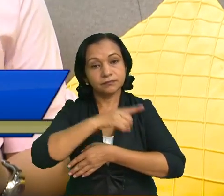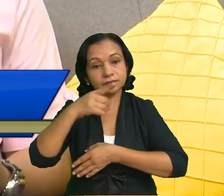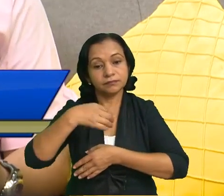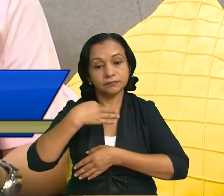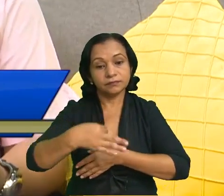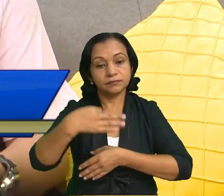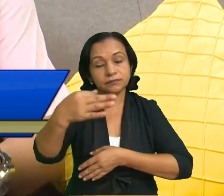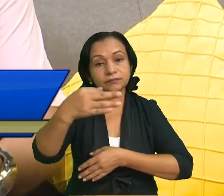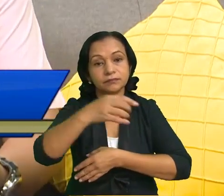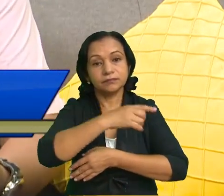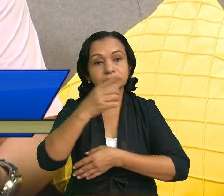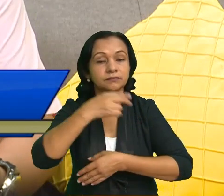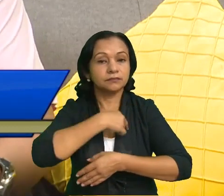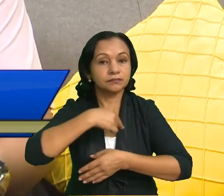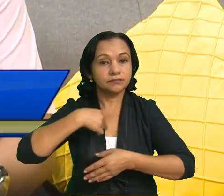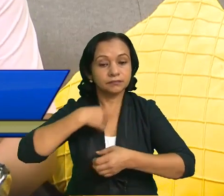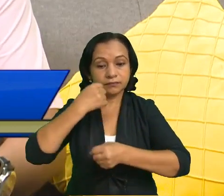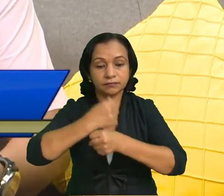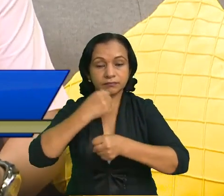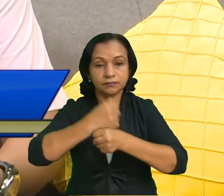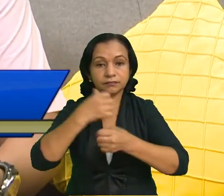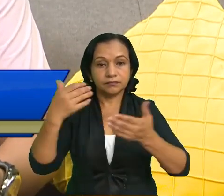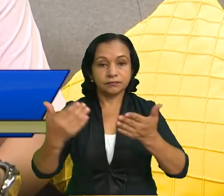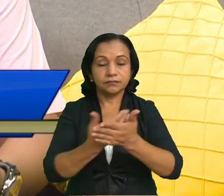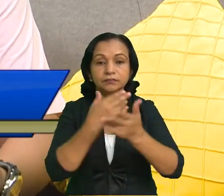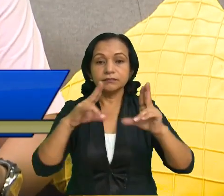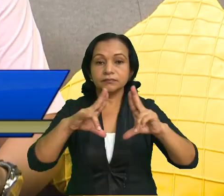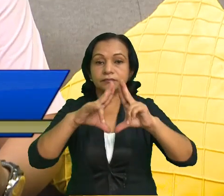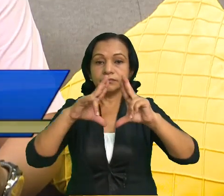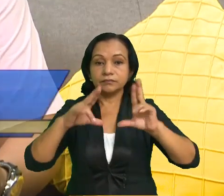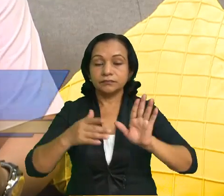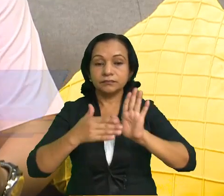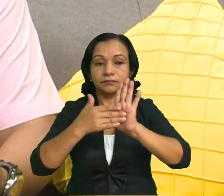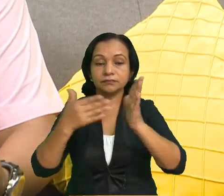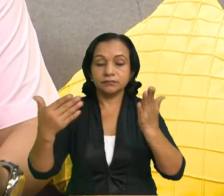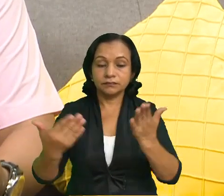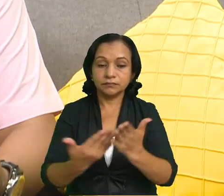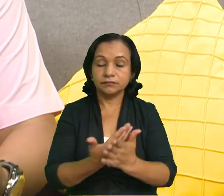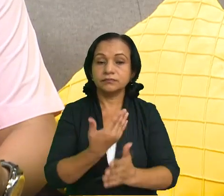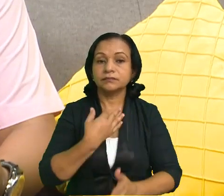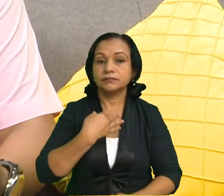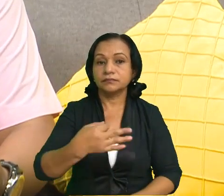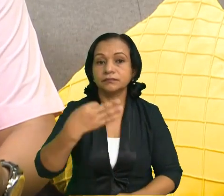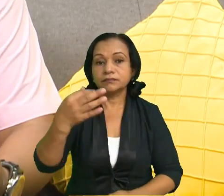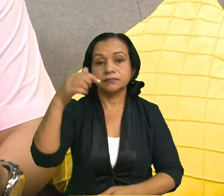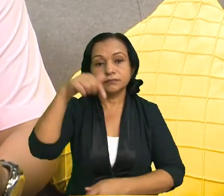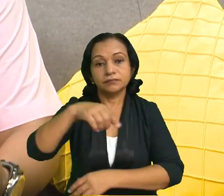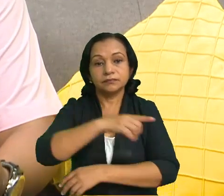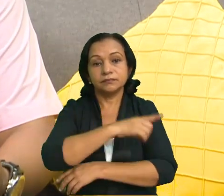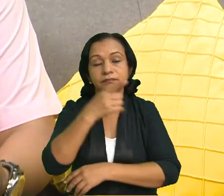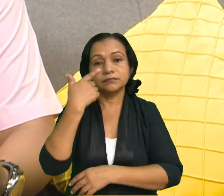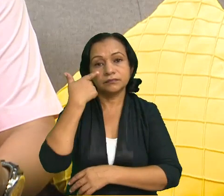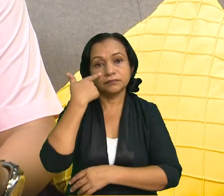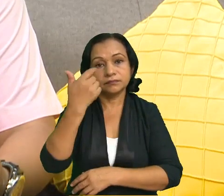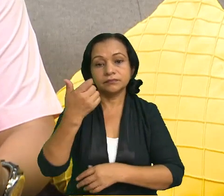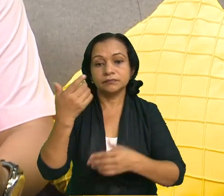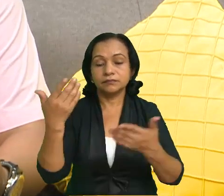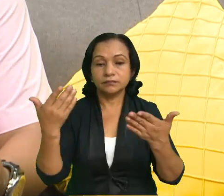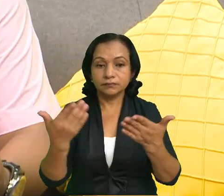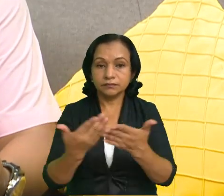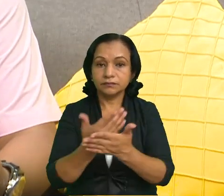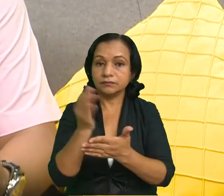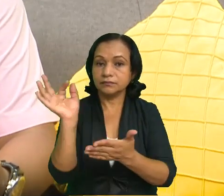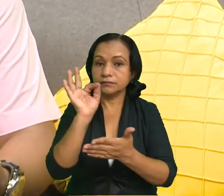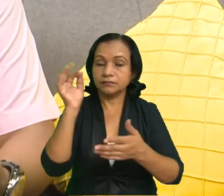de trabajo para precisamente proyectar nuestro país a un mejor porvenir hoy estaremos conociendo precisamente líneas de trabajo de cara al fortalecimiento